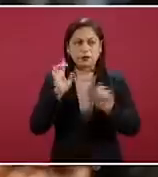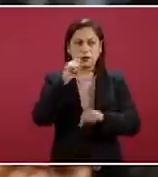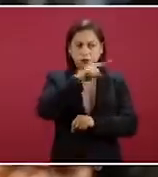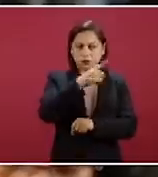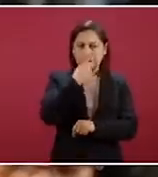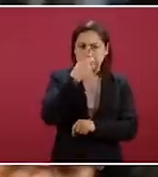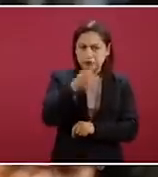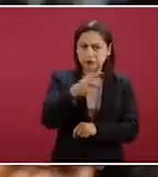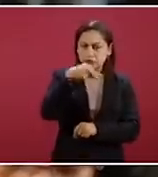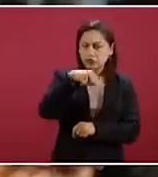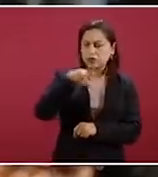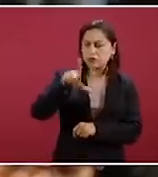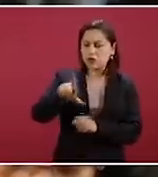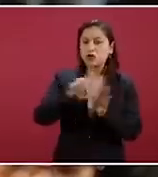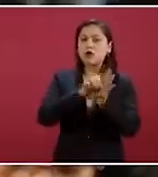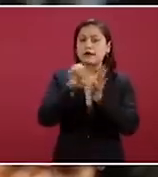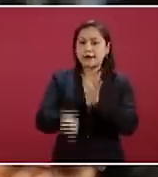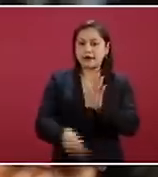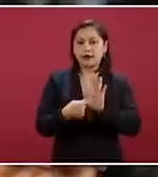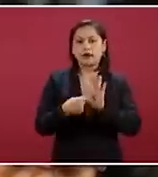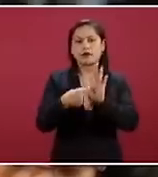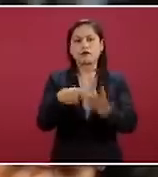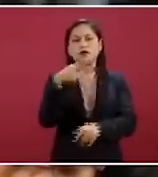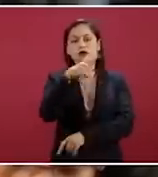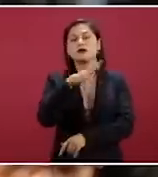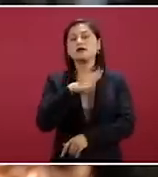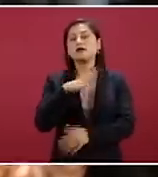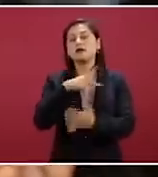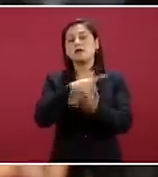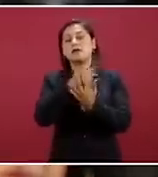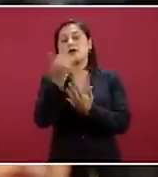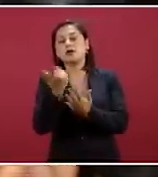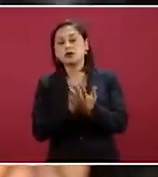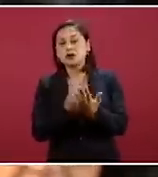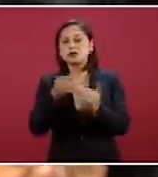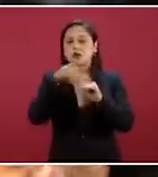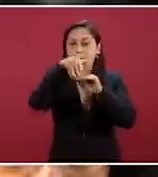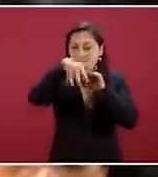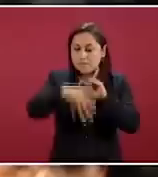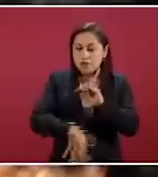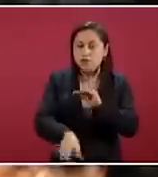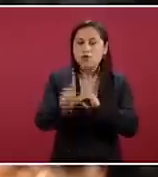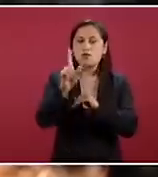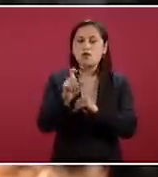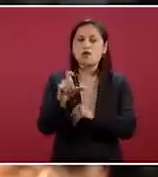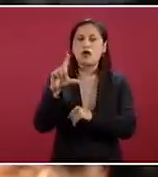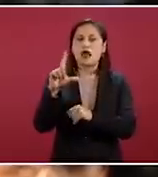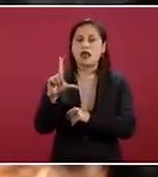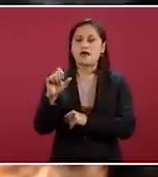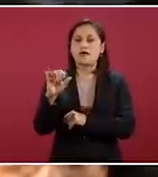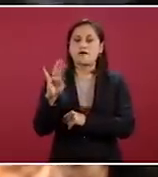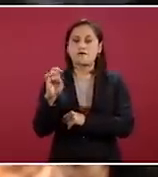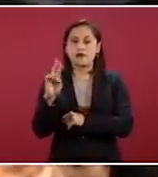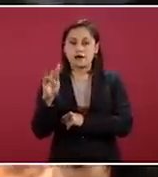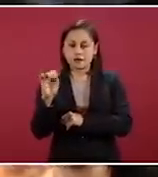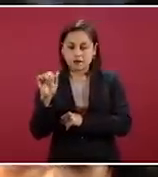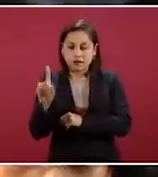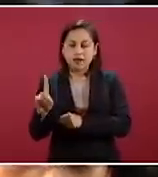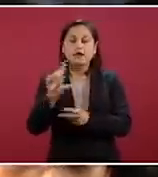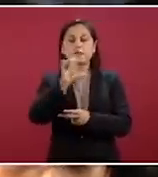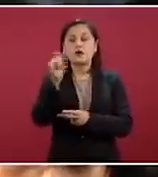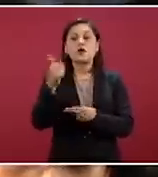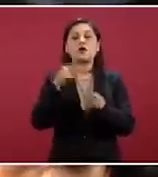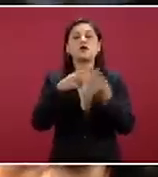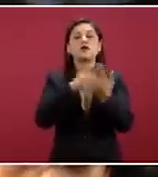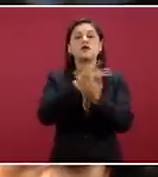tenía la presa Libertad y los carros del ferrocarril para la línea 3 del metro